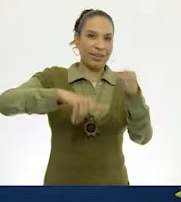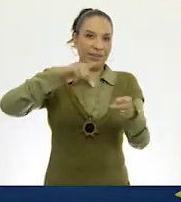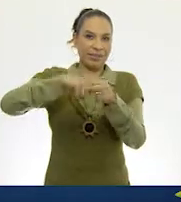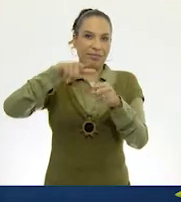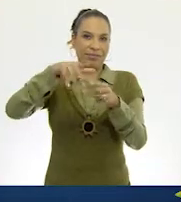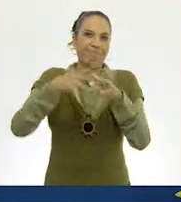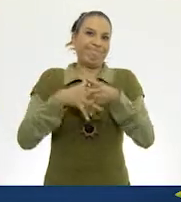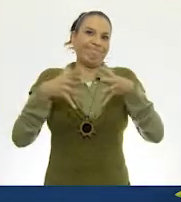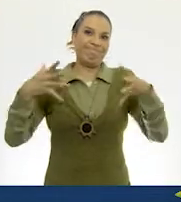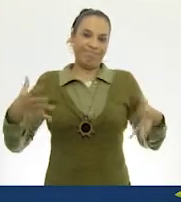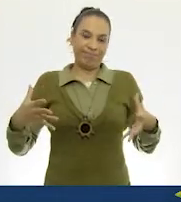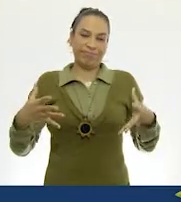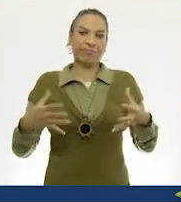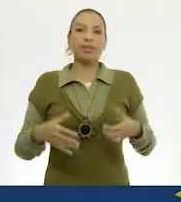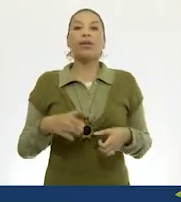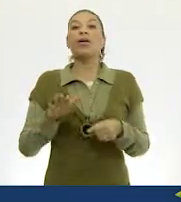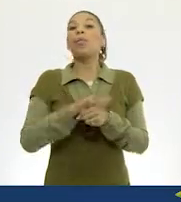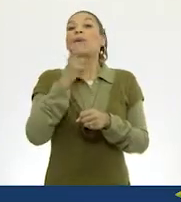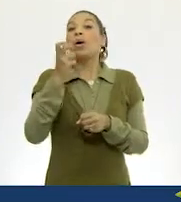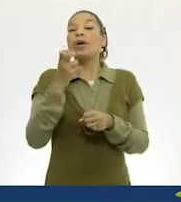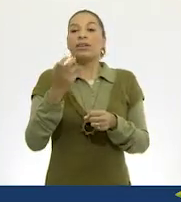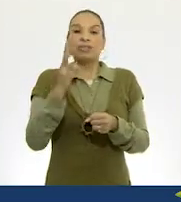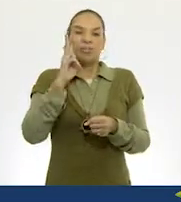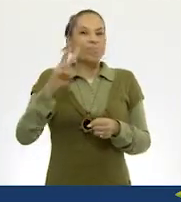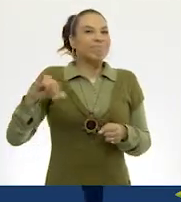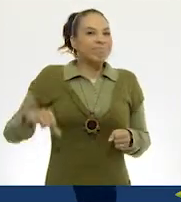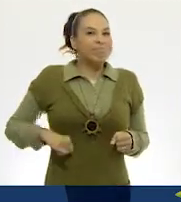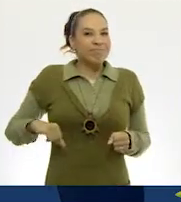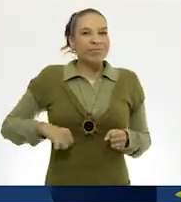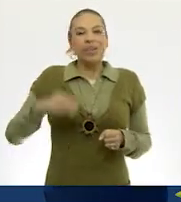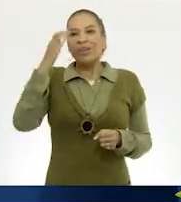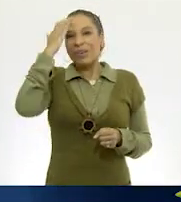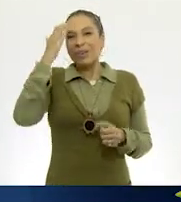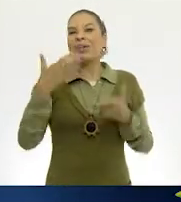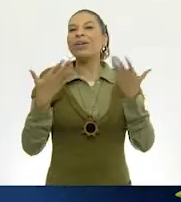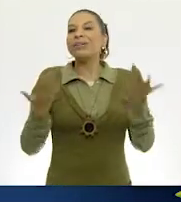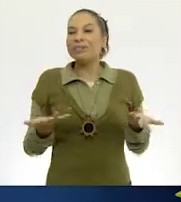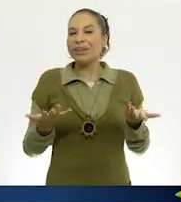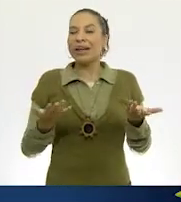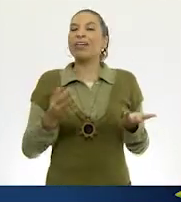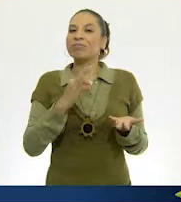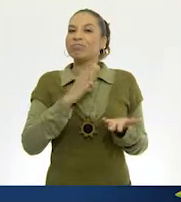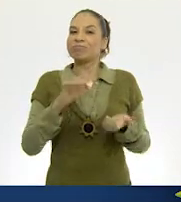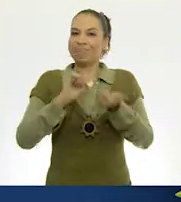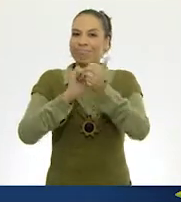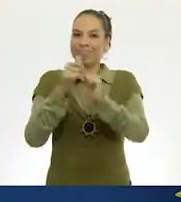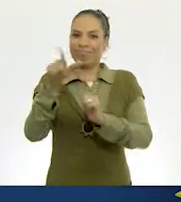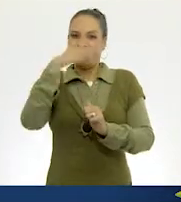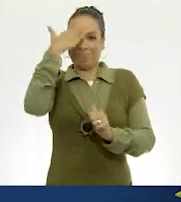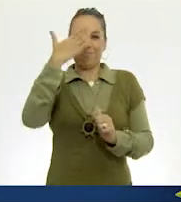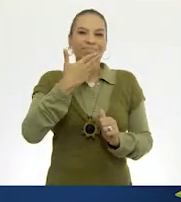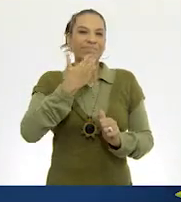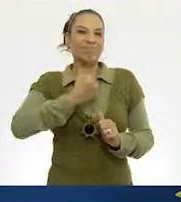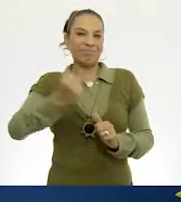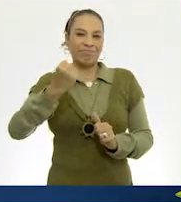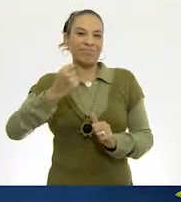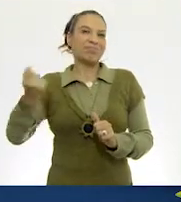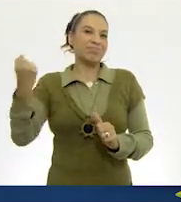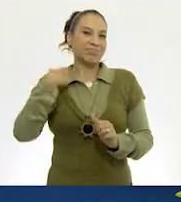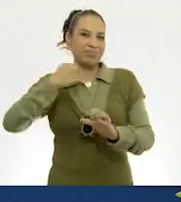de megafauna. Por ello resulta interesante conocer lo que los hizo hábiles